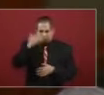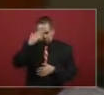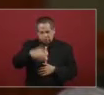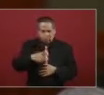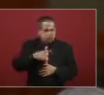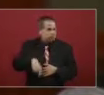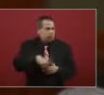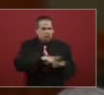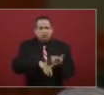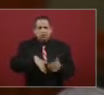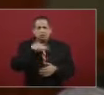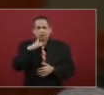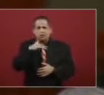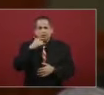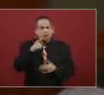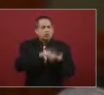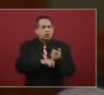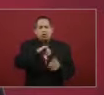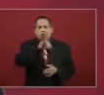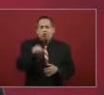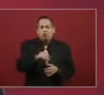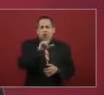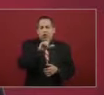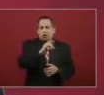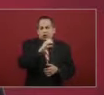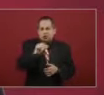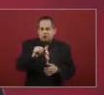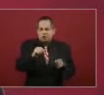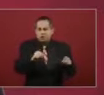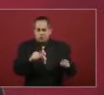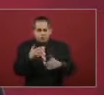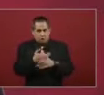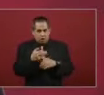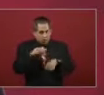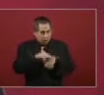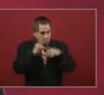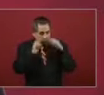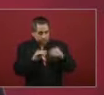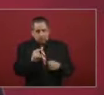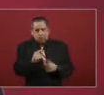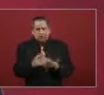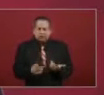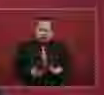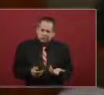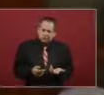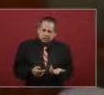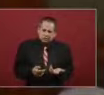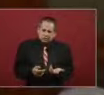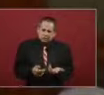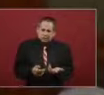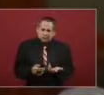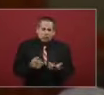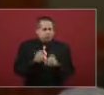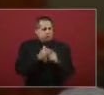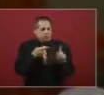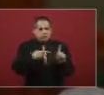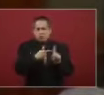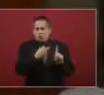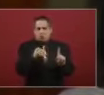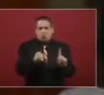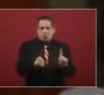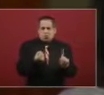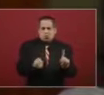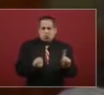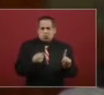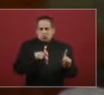la corrupción que hay en la Junta Federal de Conciliación y la que estoy viviendo ahora en Tijuana, contra este poderoso personaje,